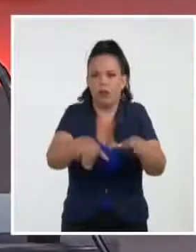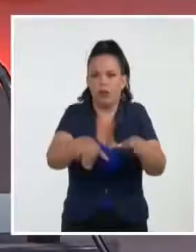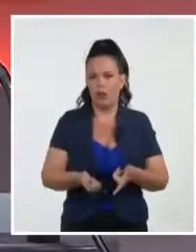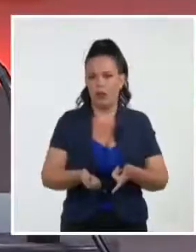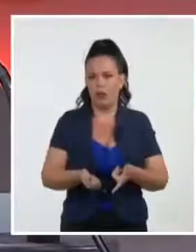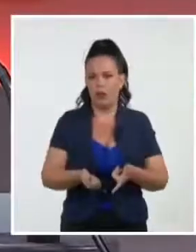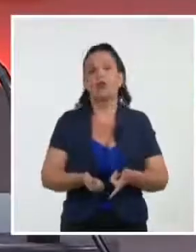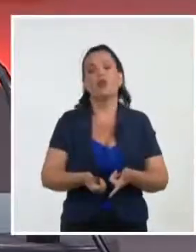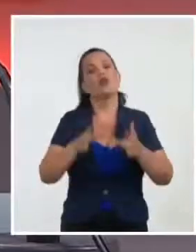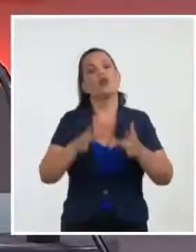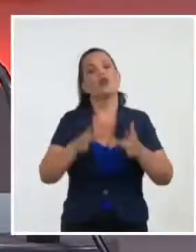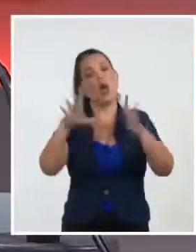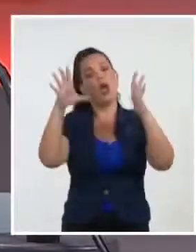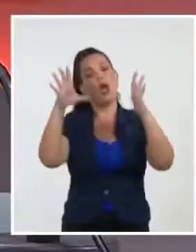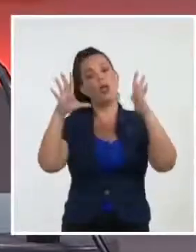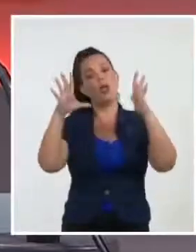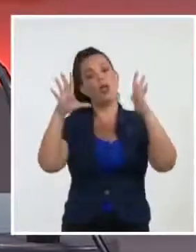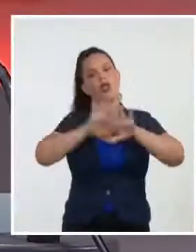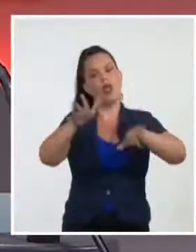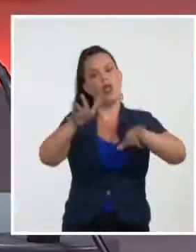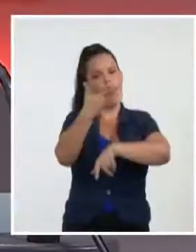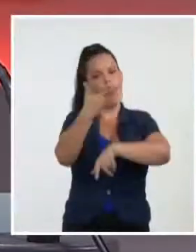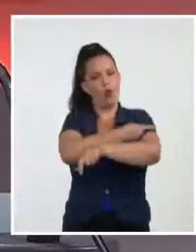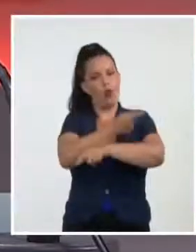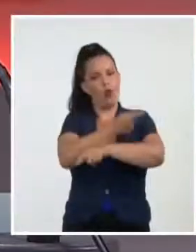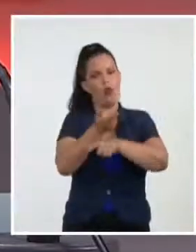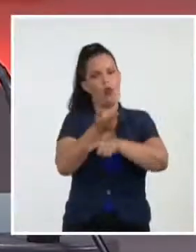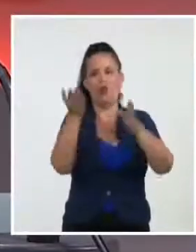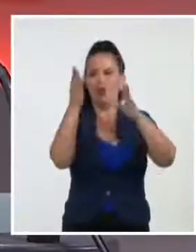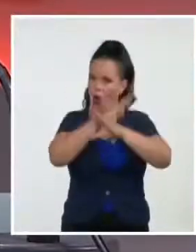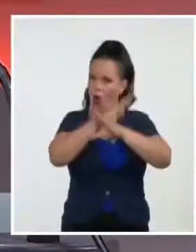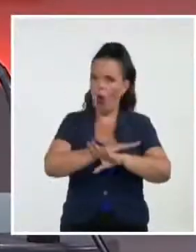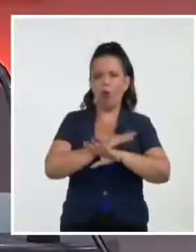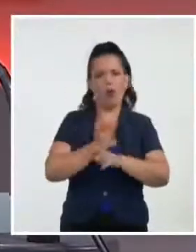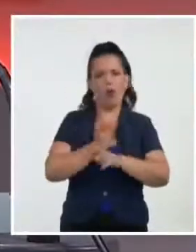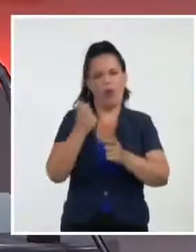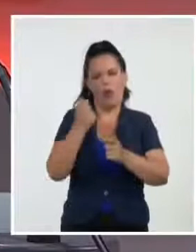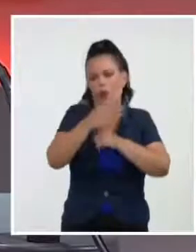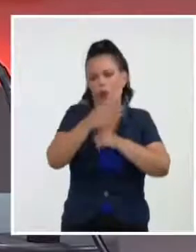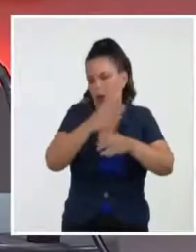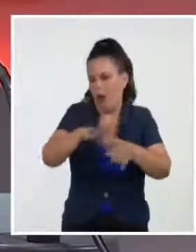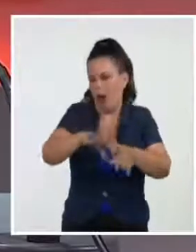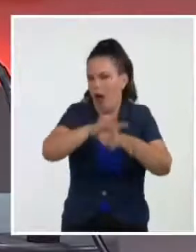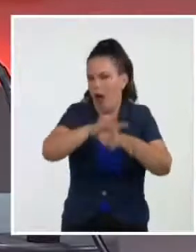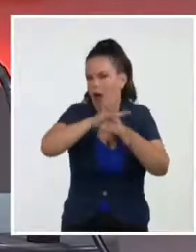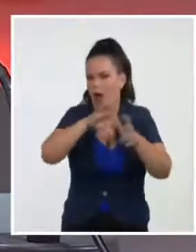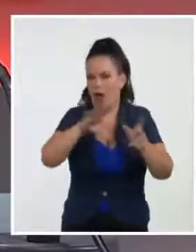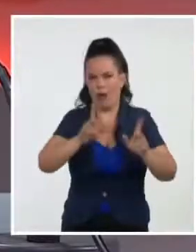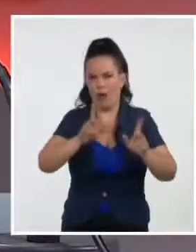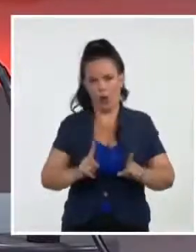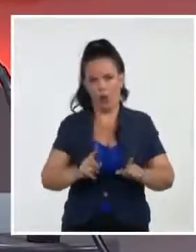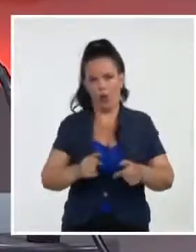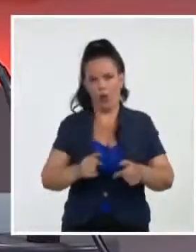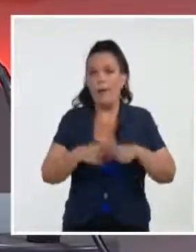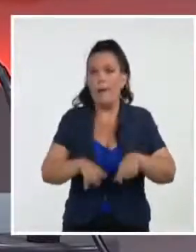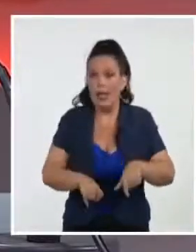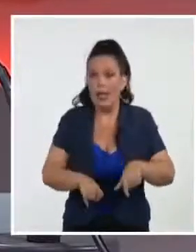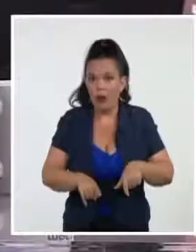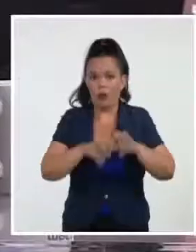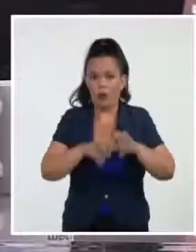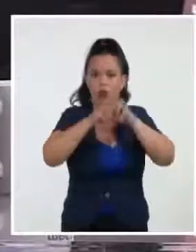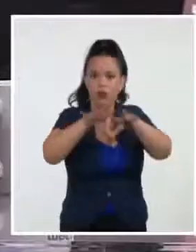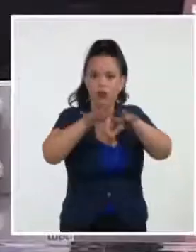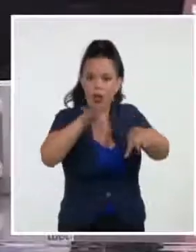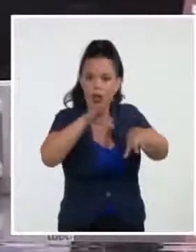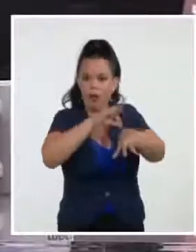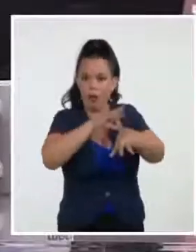experiencia personal, ¿no?, que tengo, y no hubo grandes consecuencias, es decir, pasaron la enfermedad sin ninguna complicación. Claro, no van a la